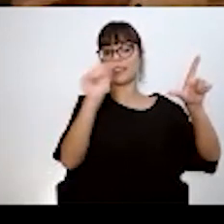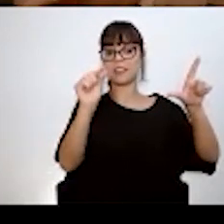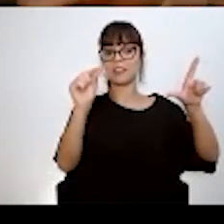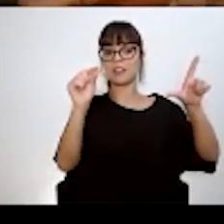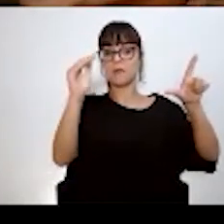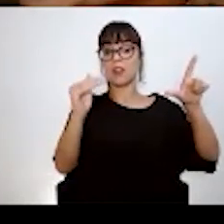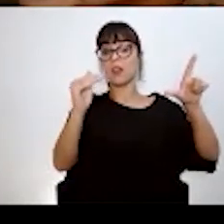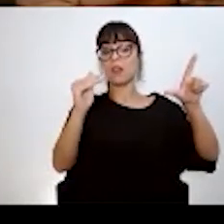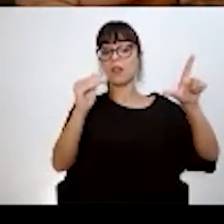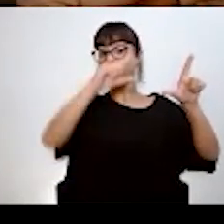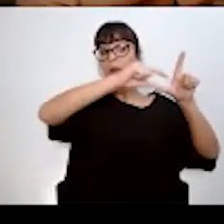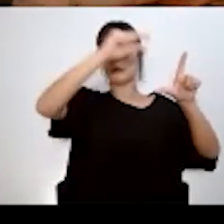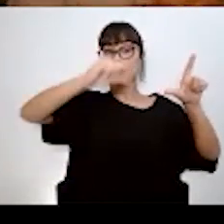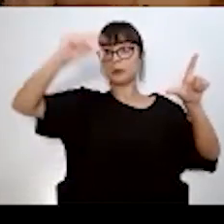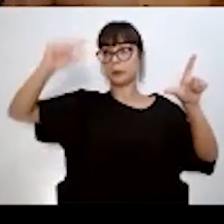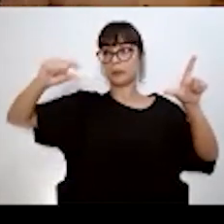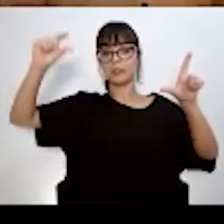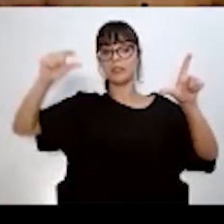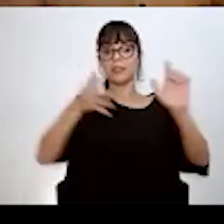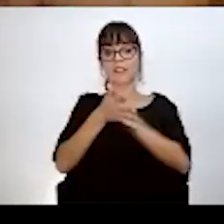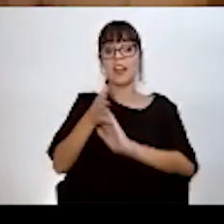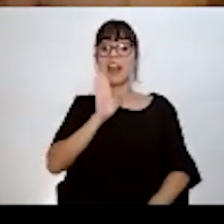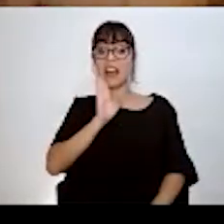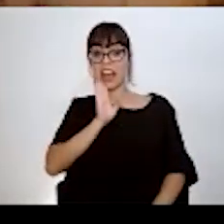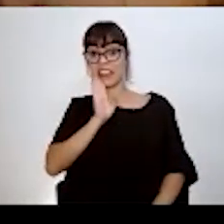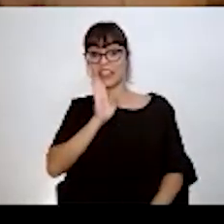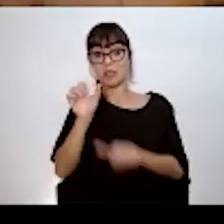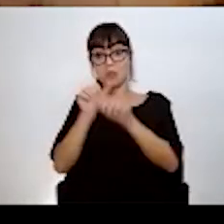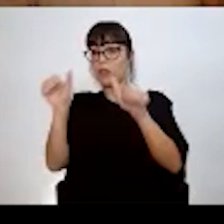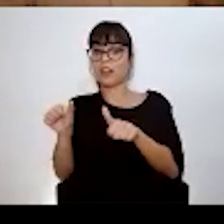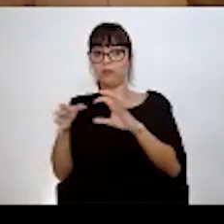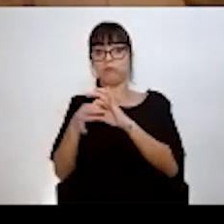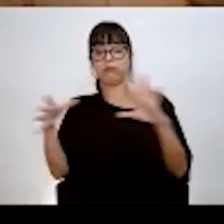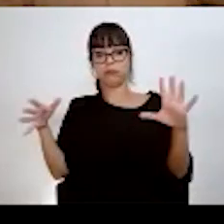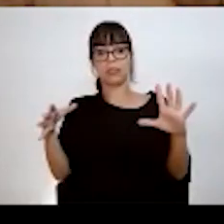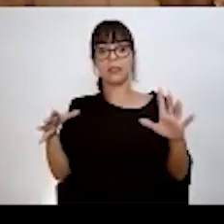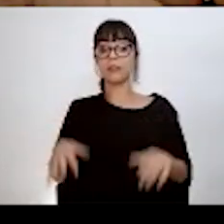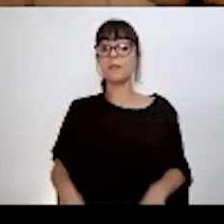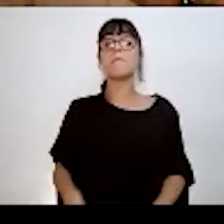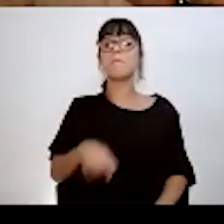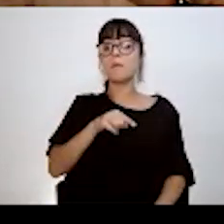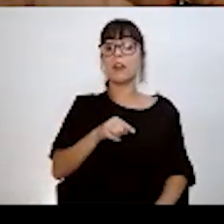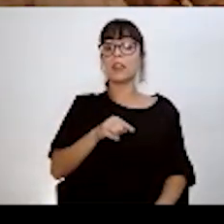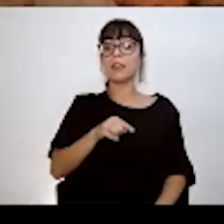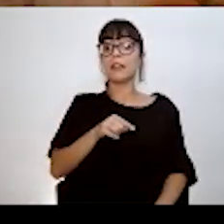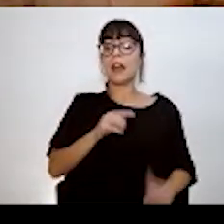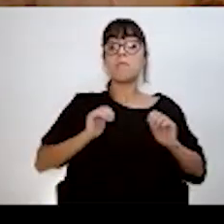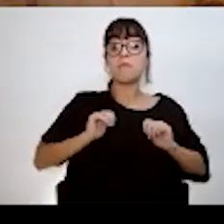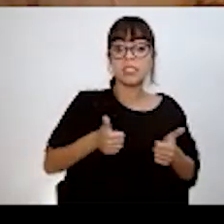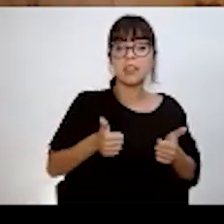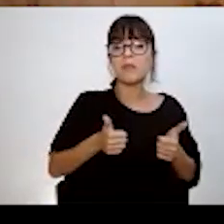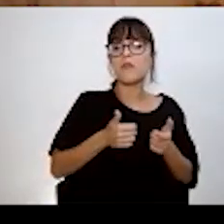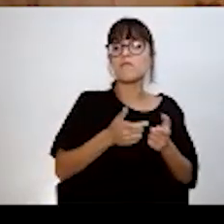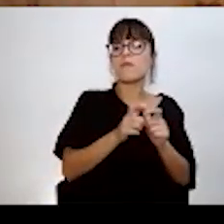que hemos establecido como elemento comparativo. El crecimiento inicial es constante, pero muy bajo. Nos